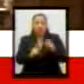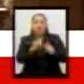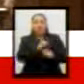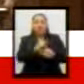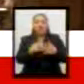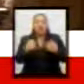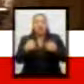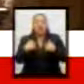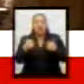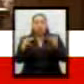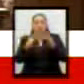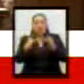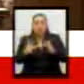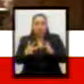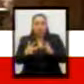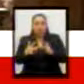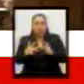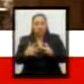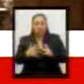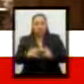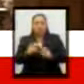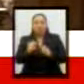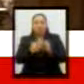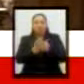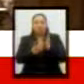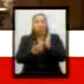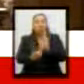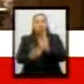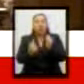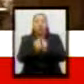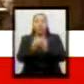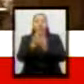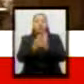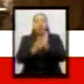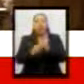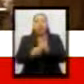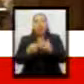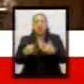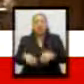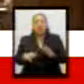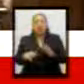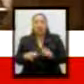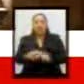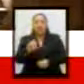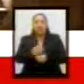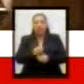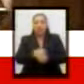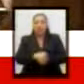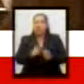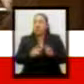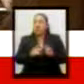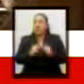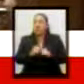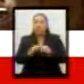sectores que tengan vinculación en una identificación de un programa ya identificado. Y el